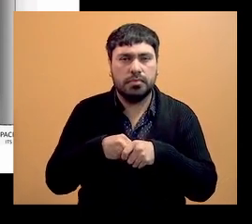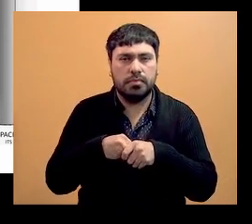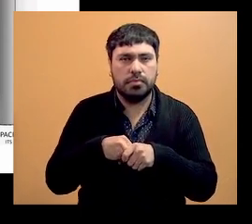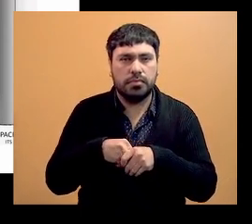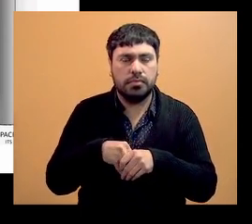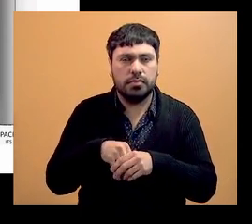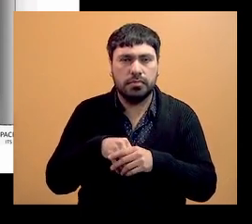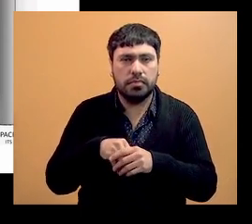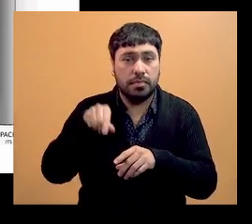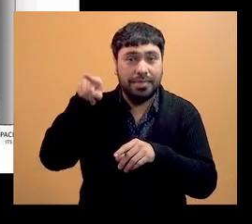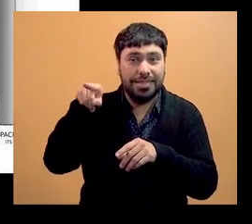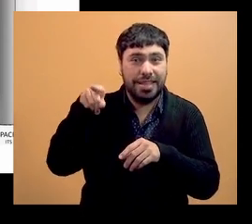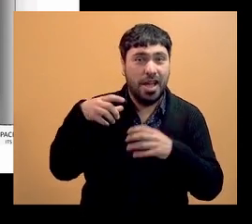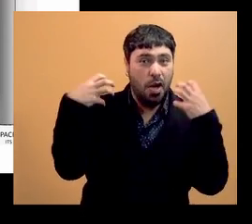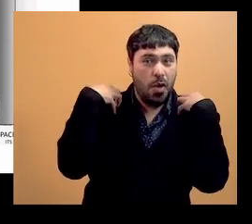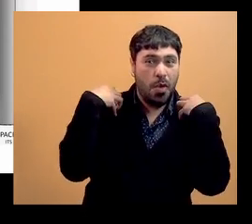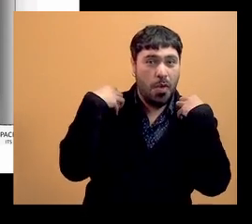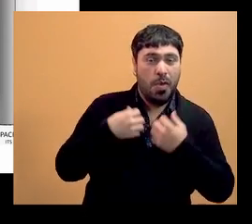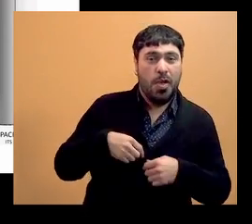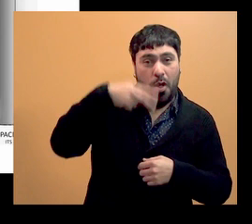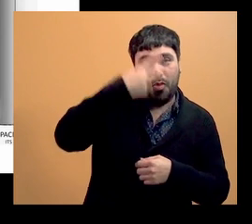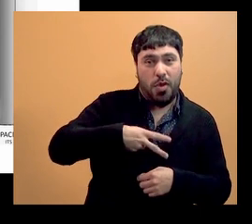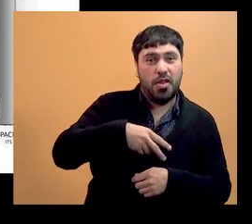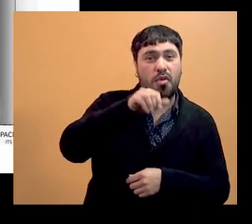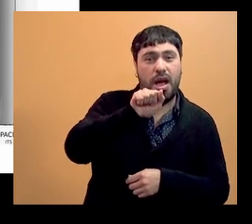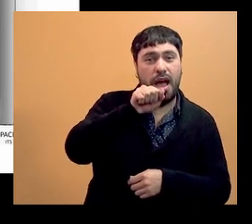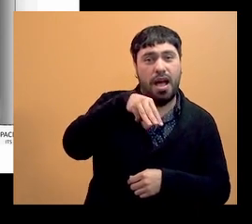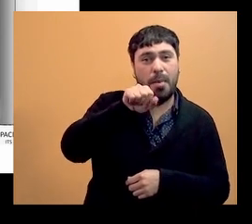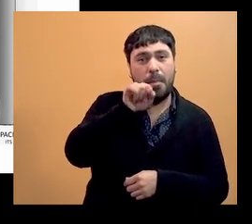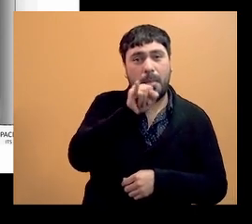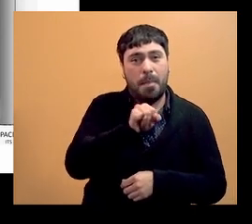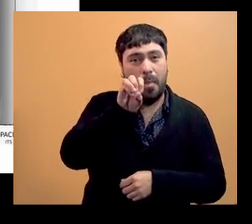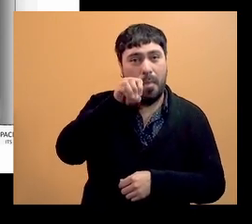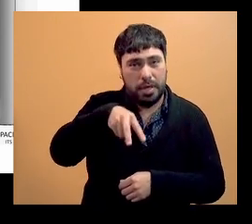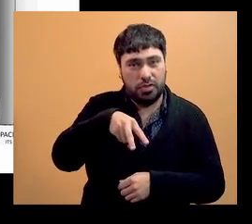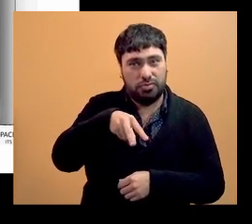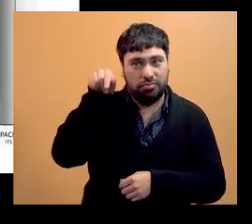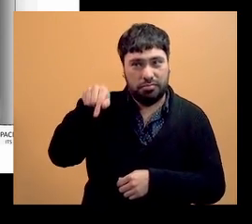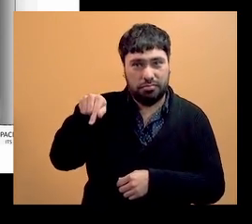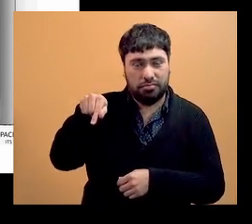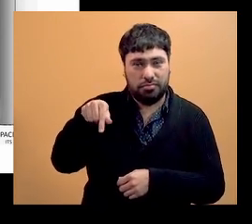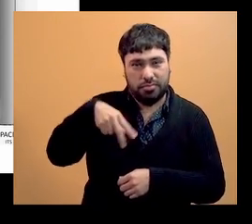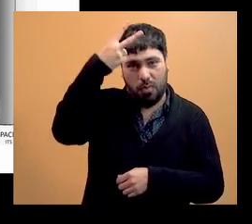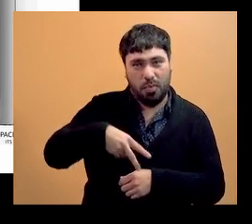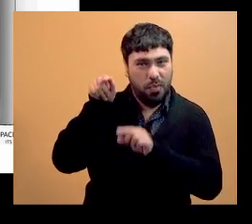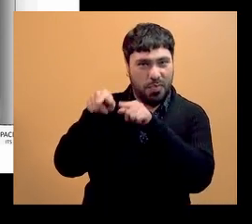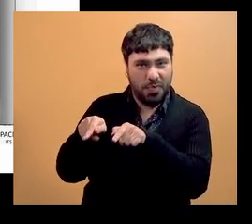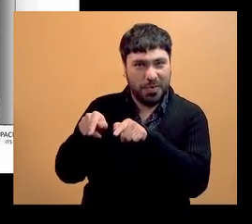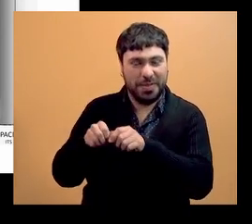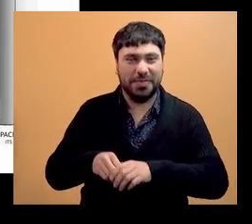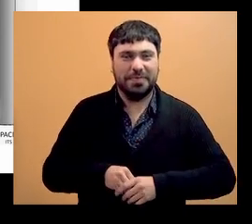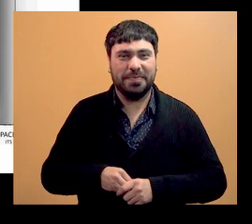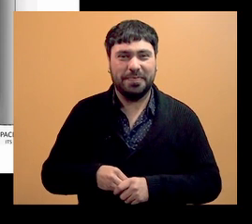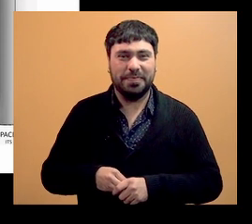el dueño de Amazon. No se conoce mucho de ellos, hay algunos videos de pruebas del que viene antes de eso, que es el Shepard,